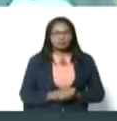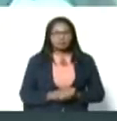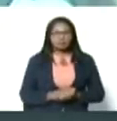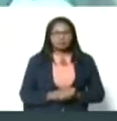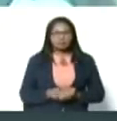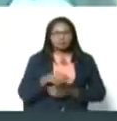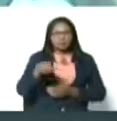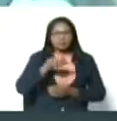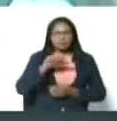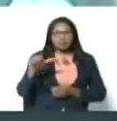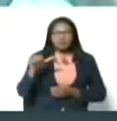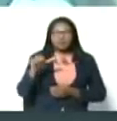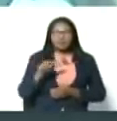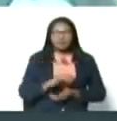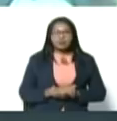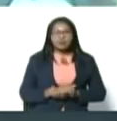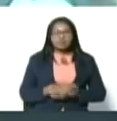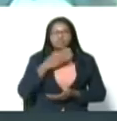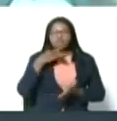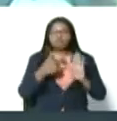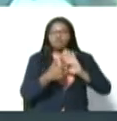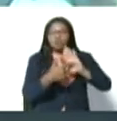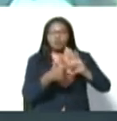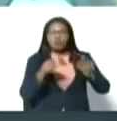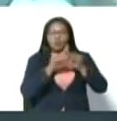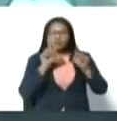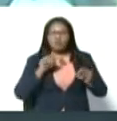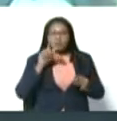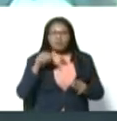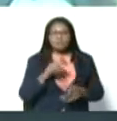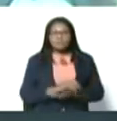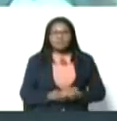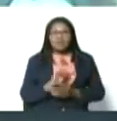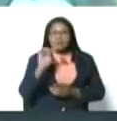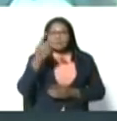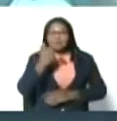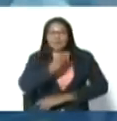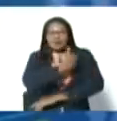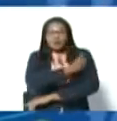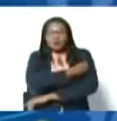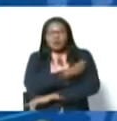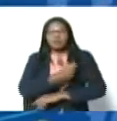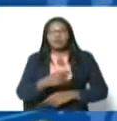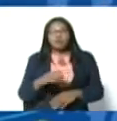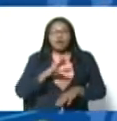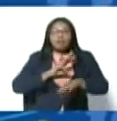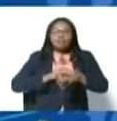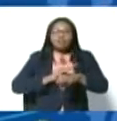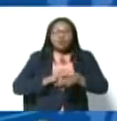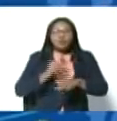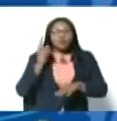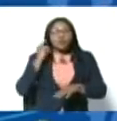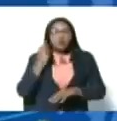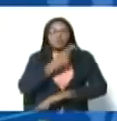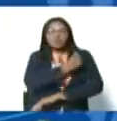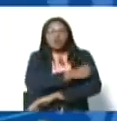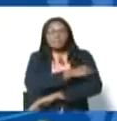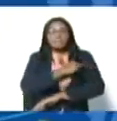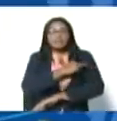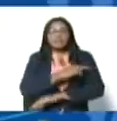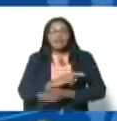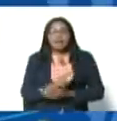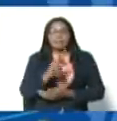Esta semana tenemos las imágenes, la primera vacunada fue una doctora del Hospital